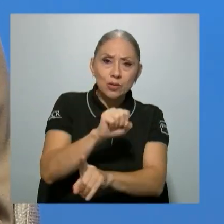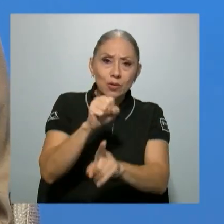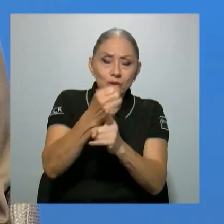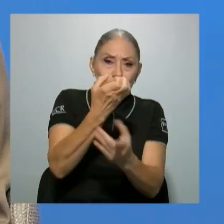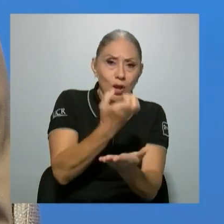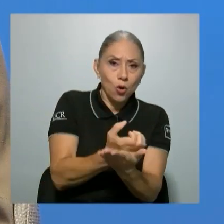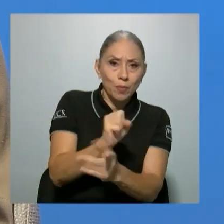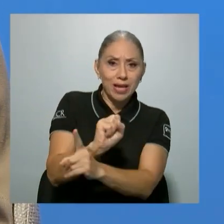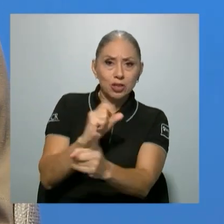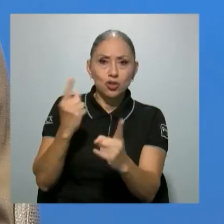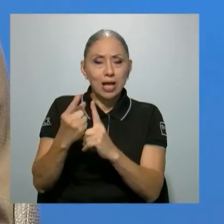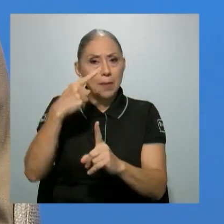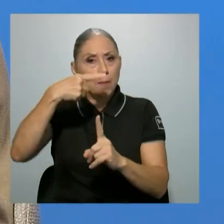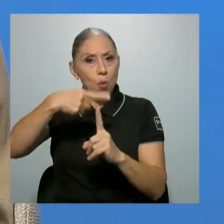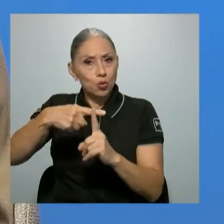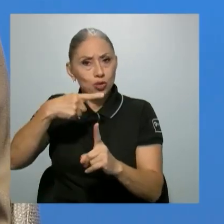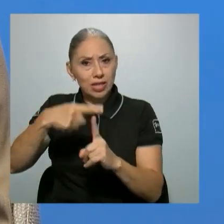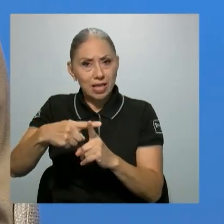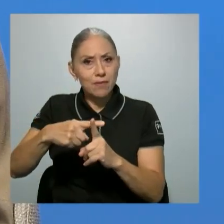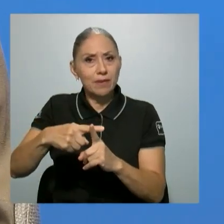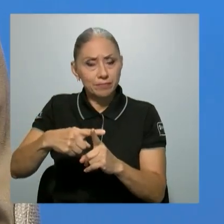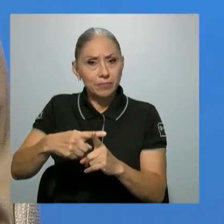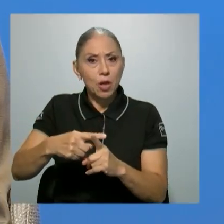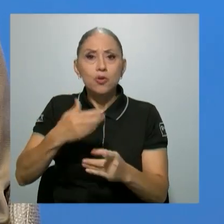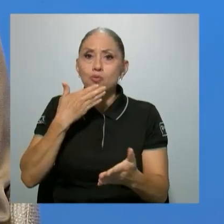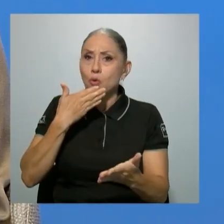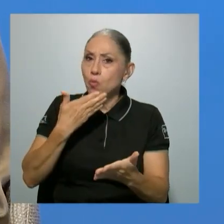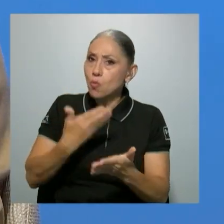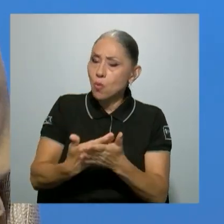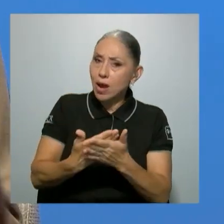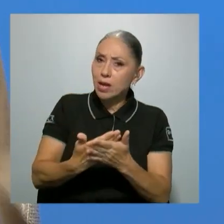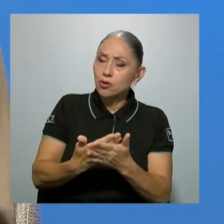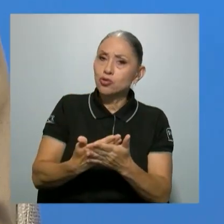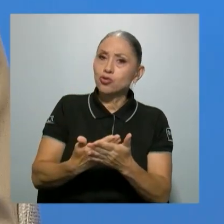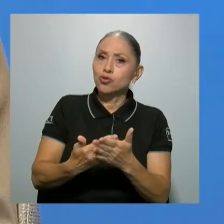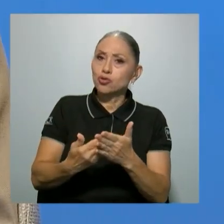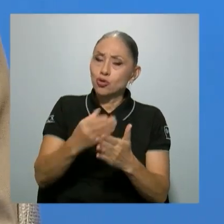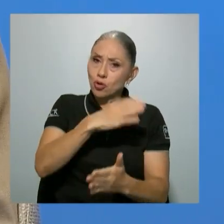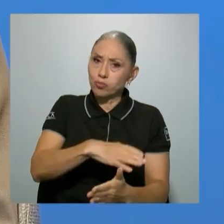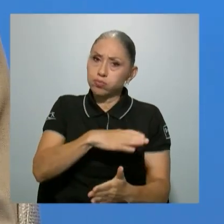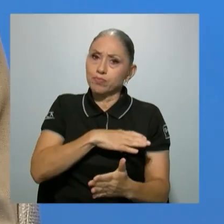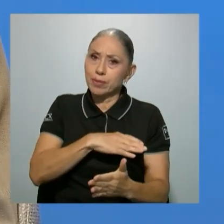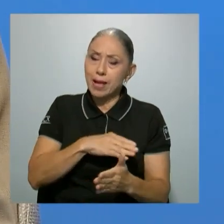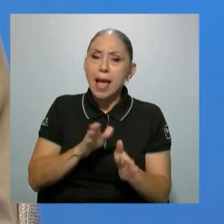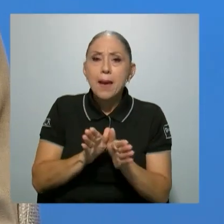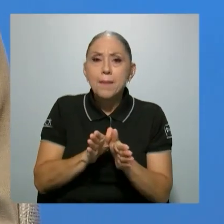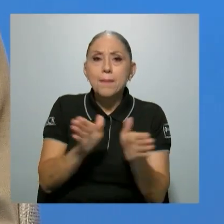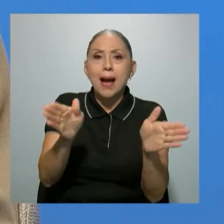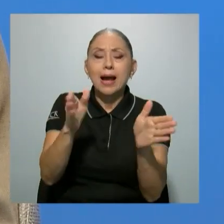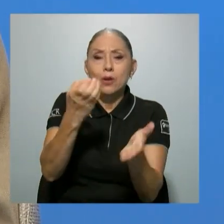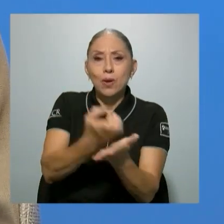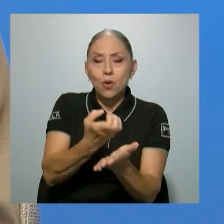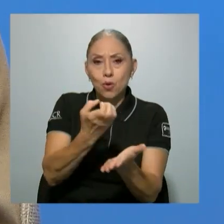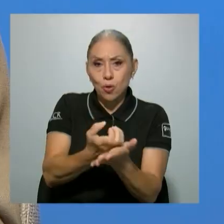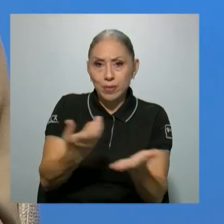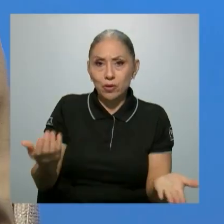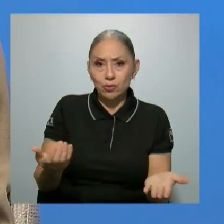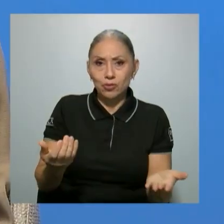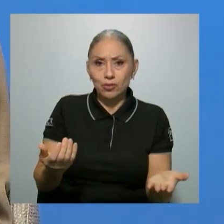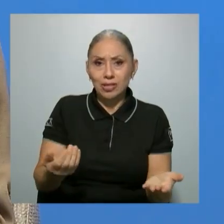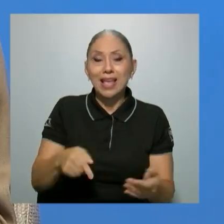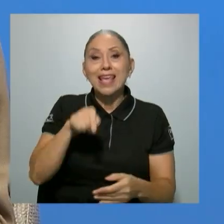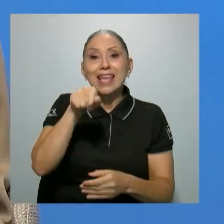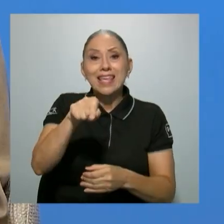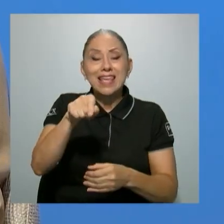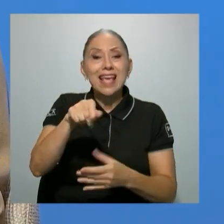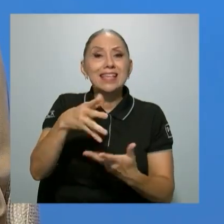positivo, digamos, tuvo un repunte en ese desempeño, buenos indicadores macroeconómicos, por así decirlo, y ese